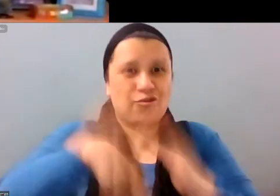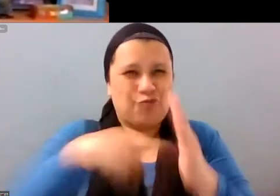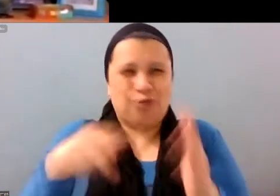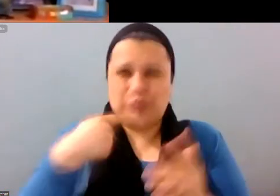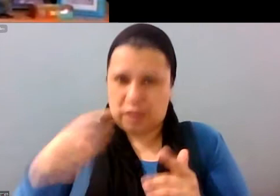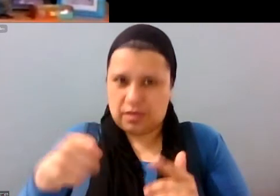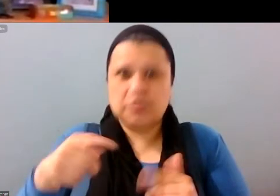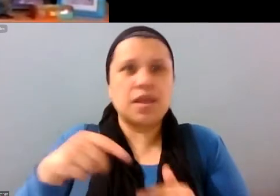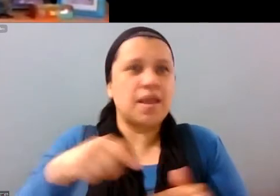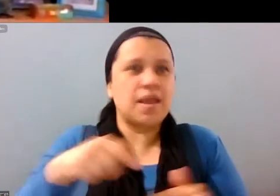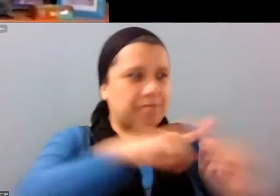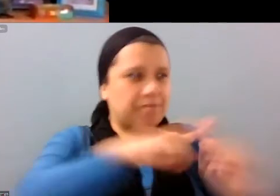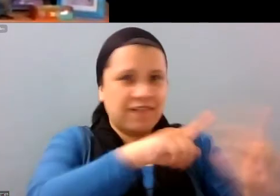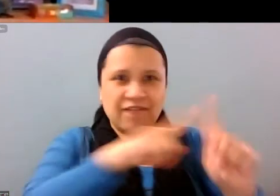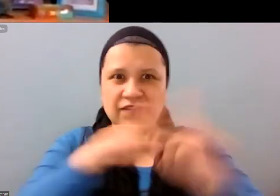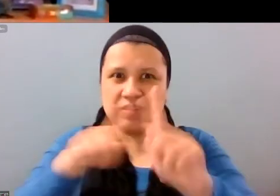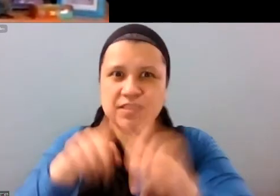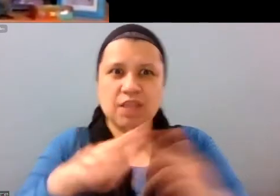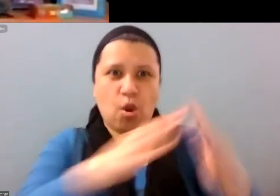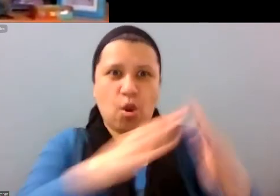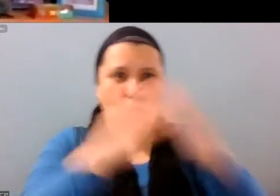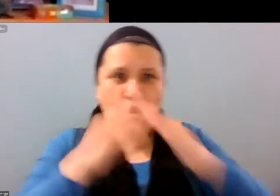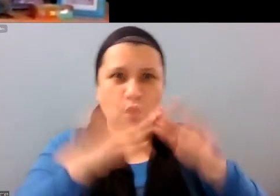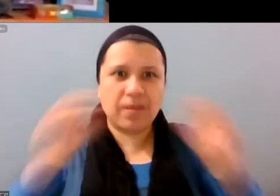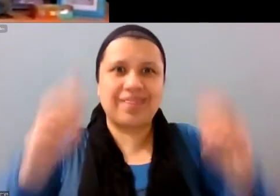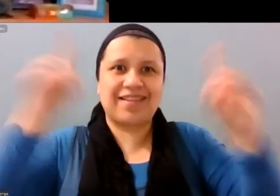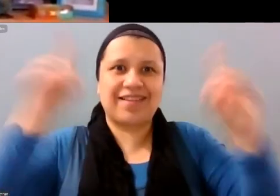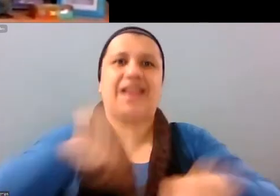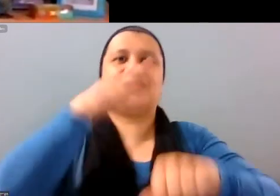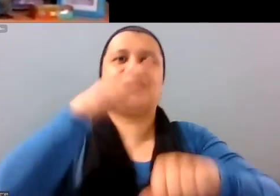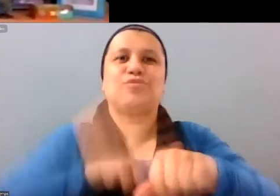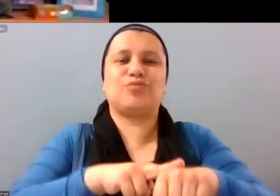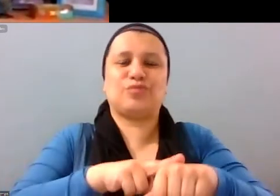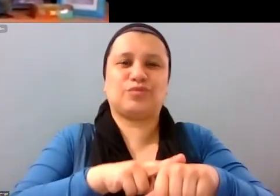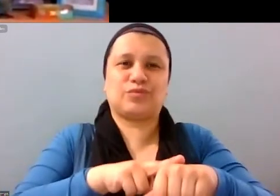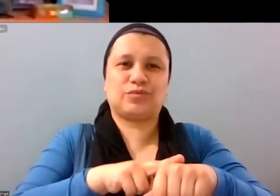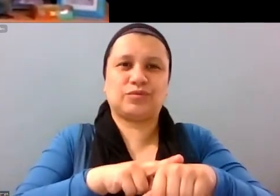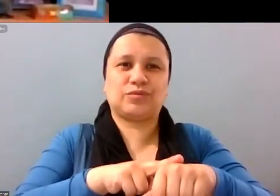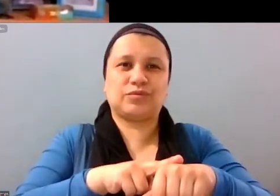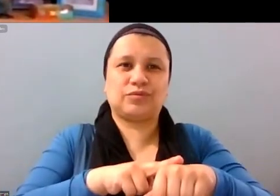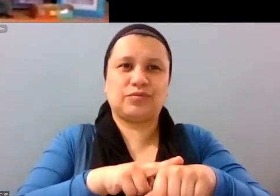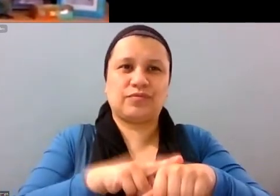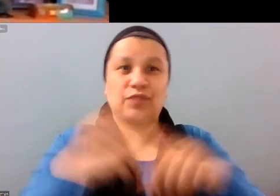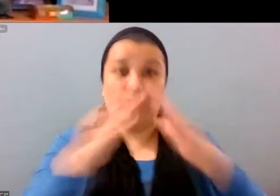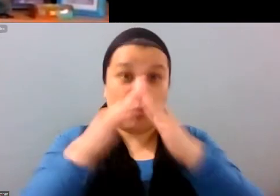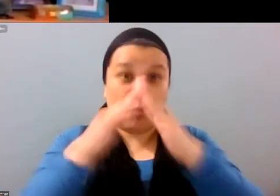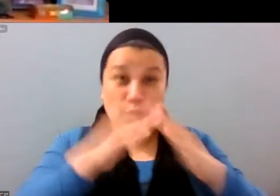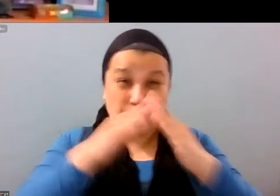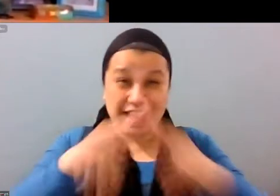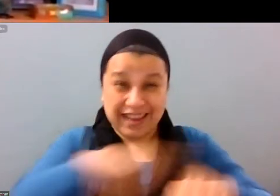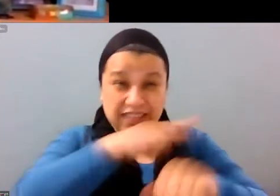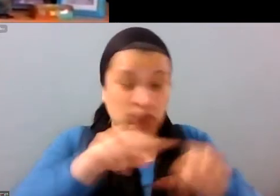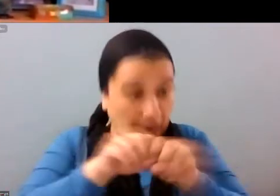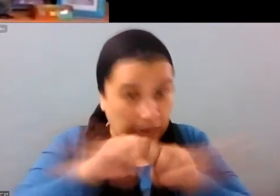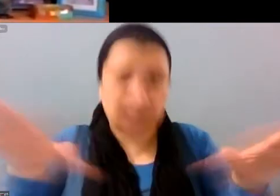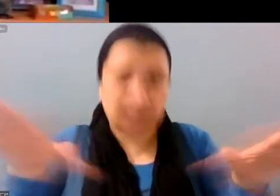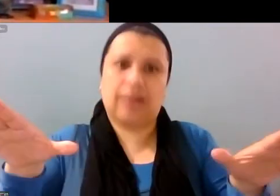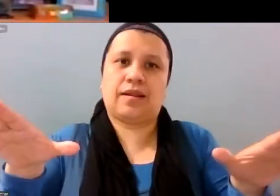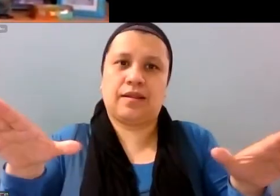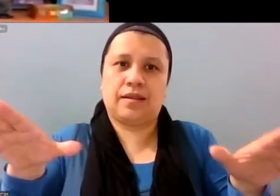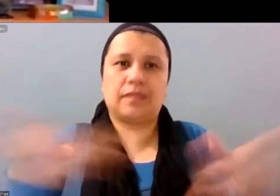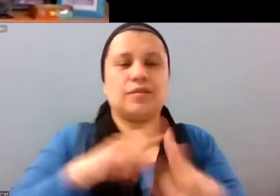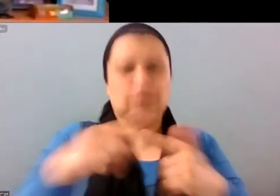actores de la comunidad educativa nacional de toda la comunidad nacional en general nos obliga a tener una